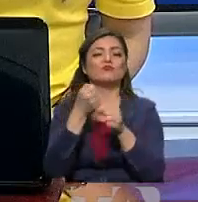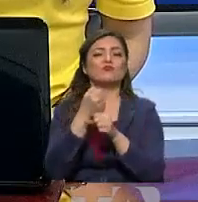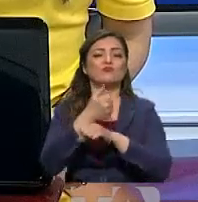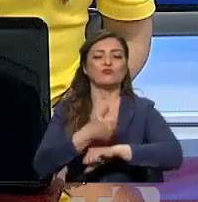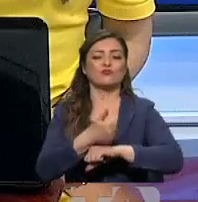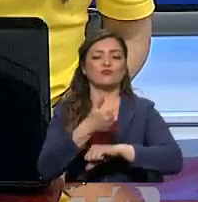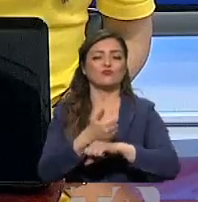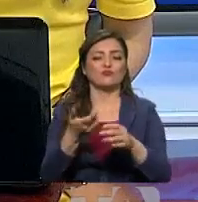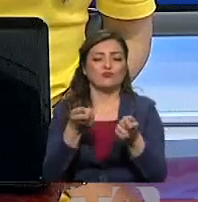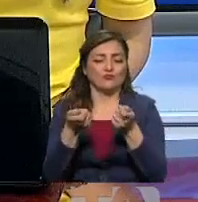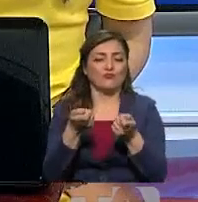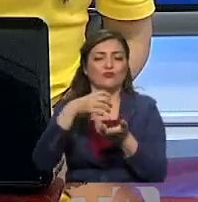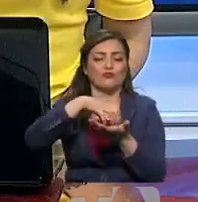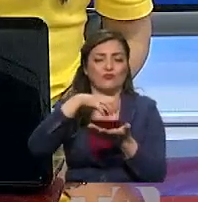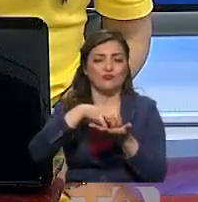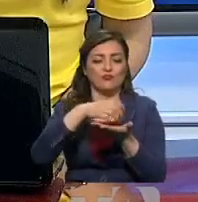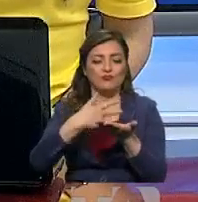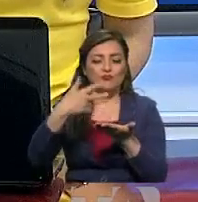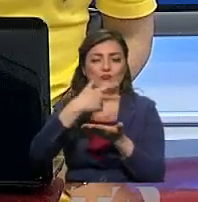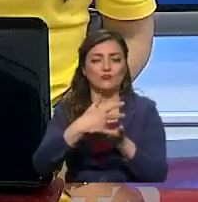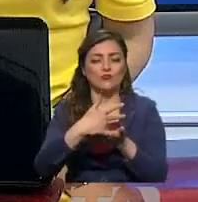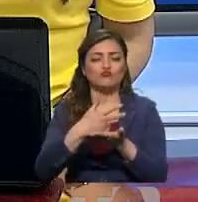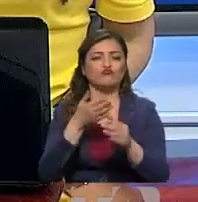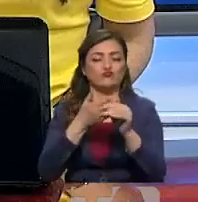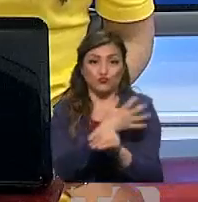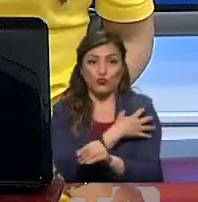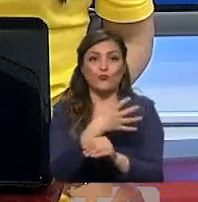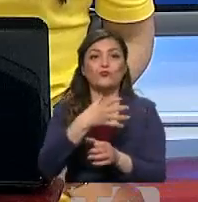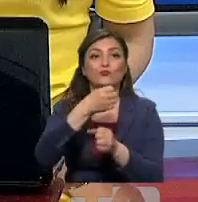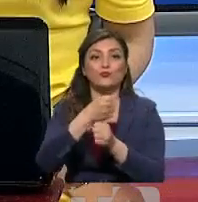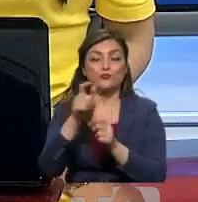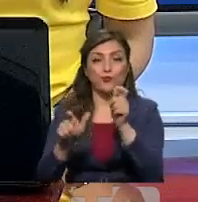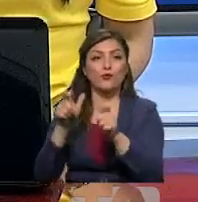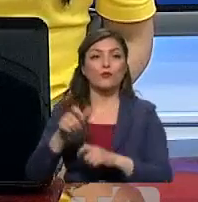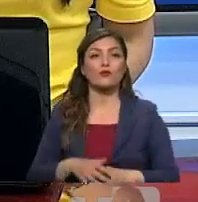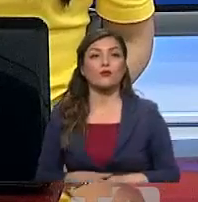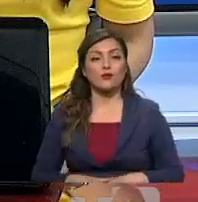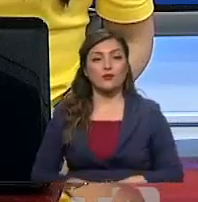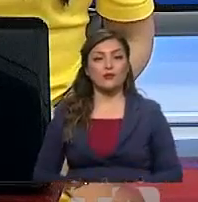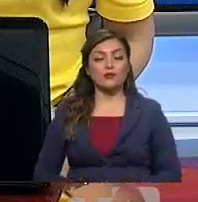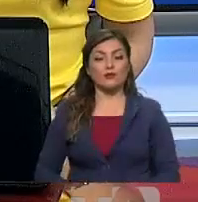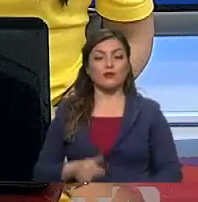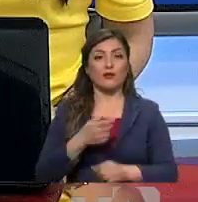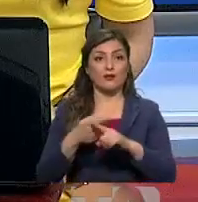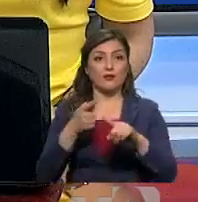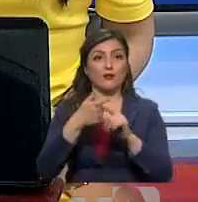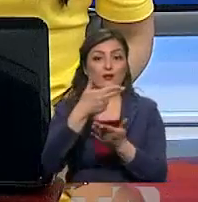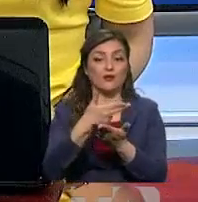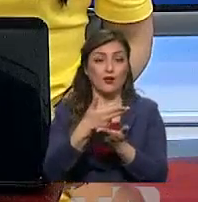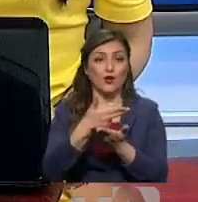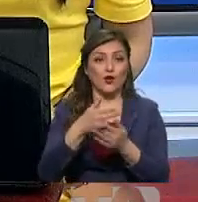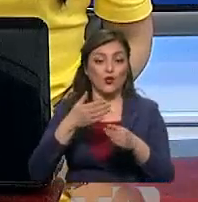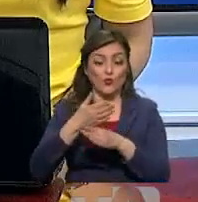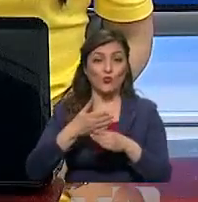las autoridades de control en la provincia del Carchi para fortalecer la seguridad ciudadana. Varias armas de fuego, cuchillos